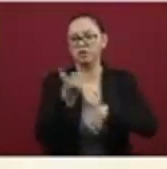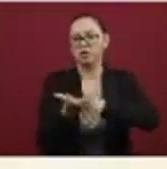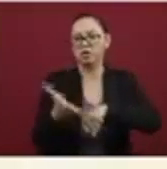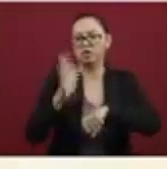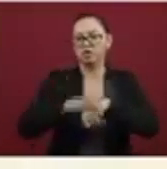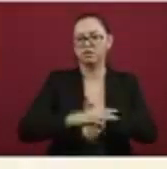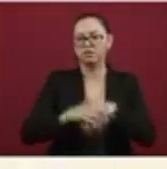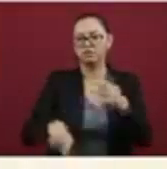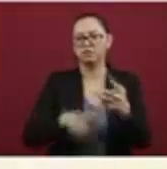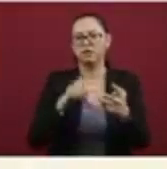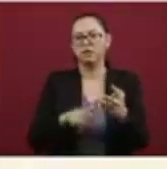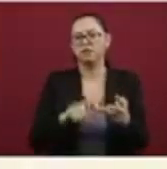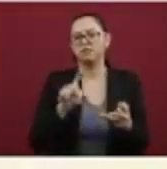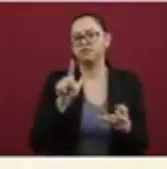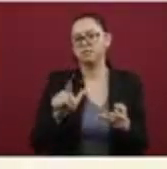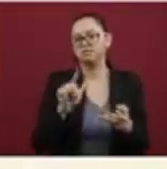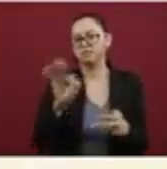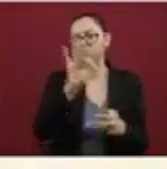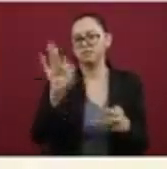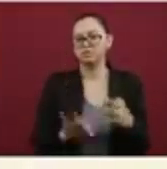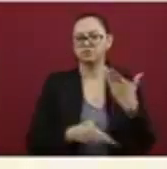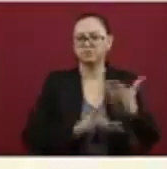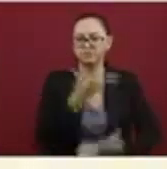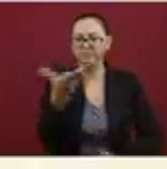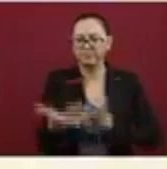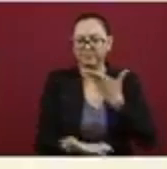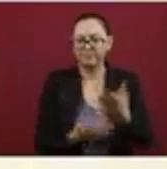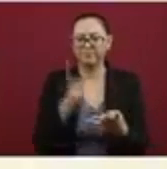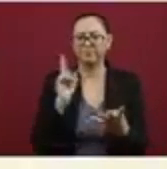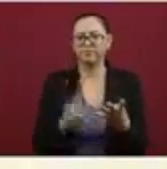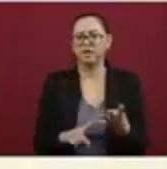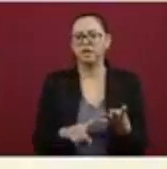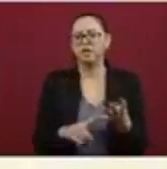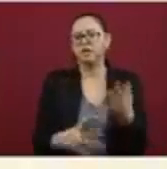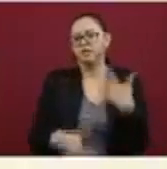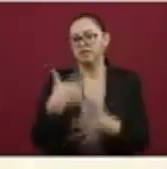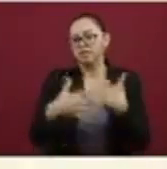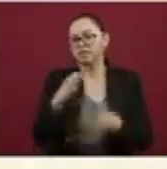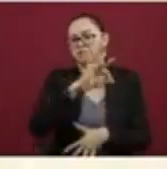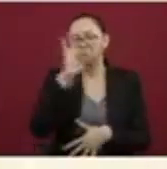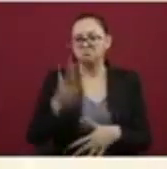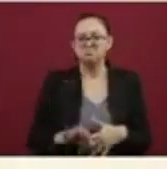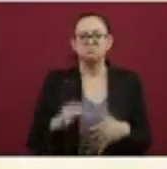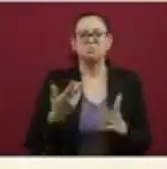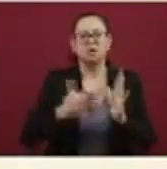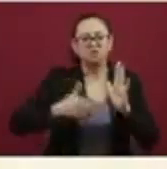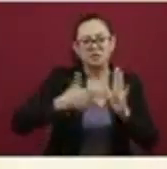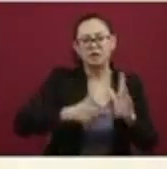17% en servicios, 15% oficios,